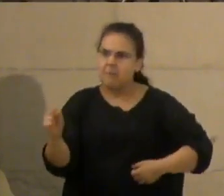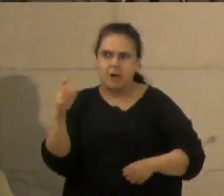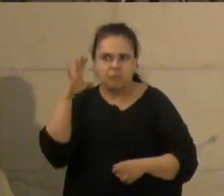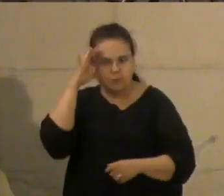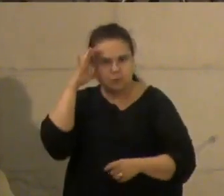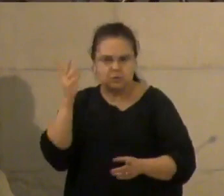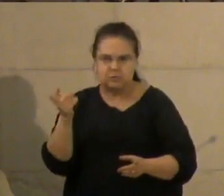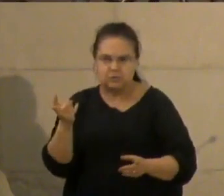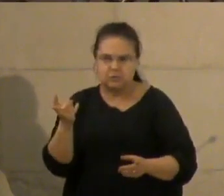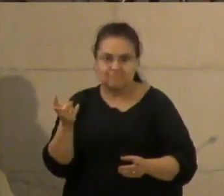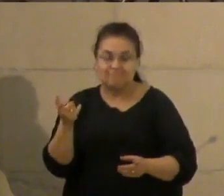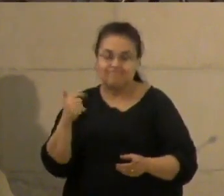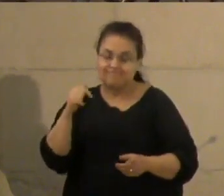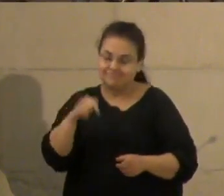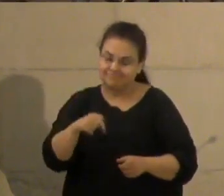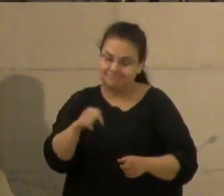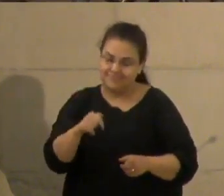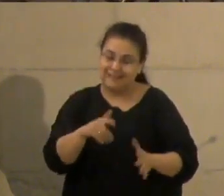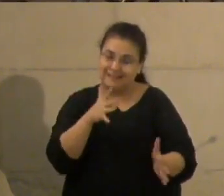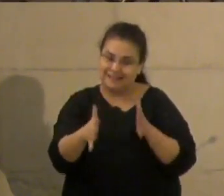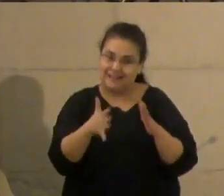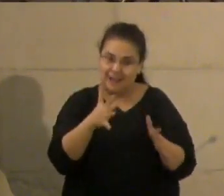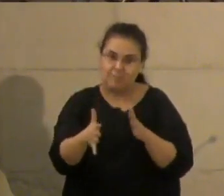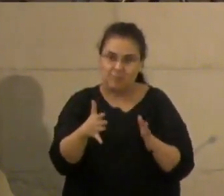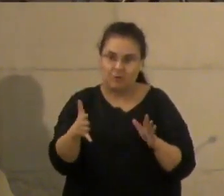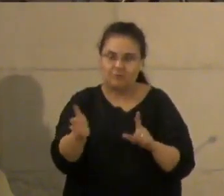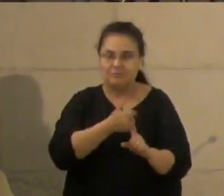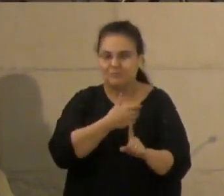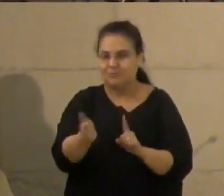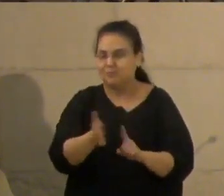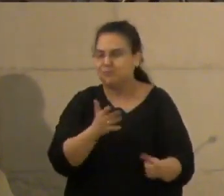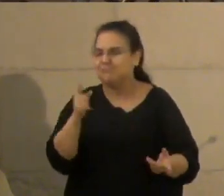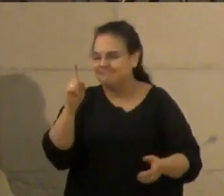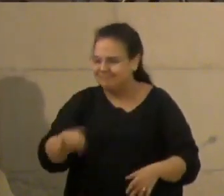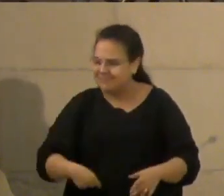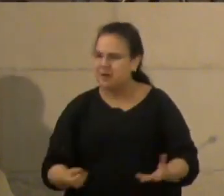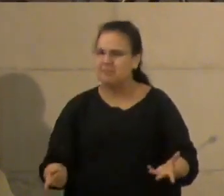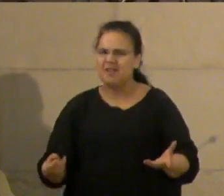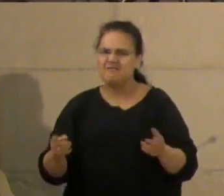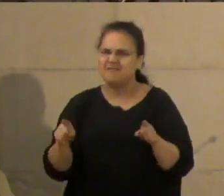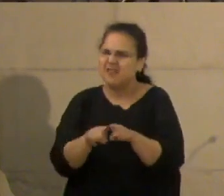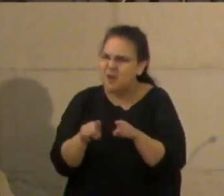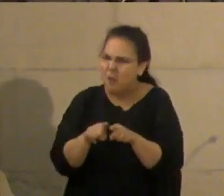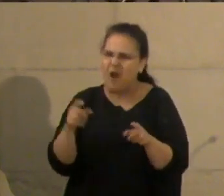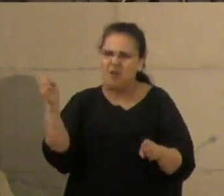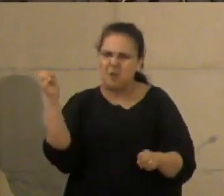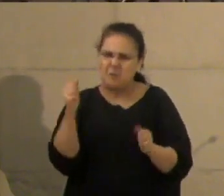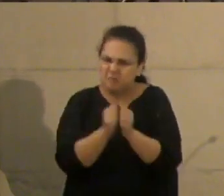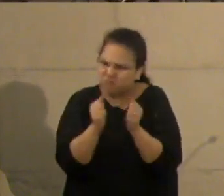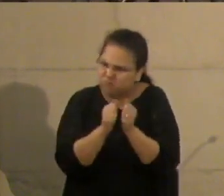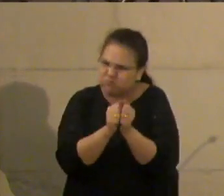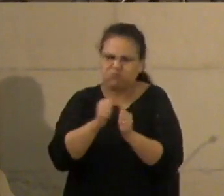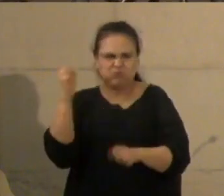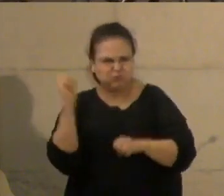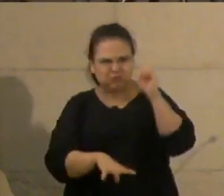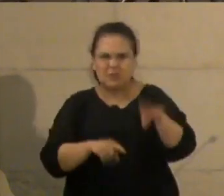Los embates de la vida en este tiempo nos llegan también a todos nosotros como pedradas. Sabemos